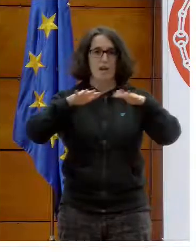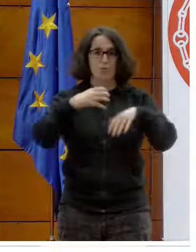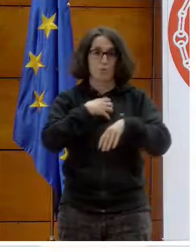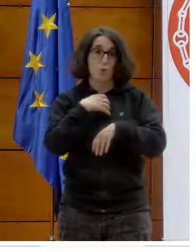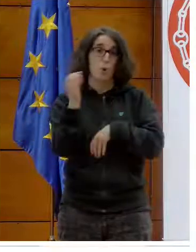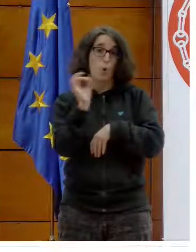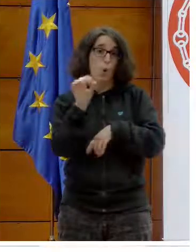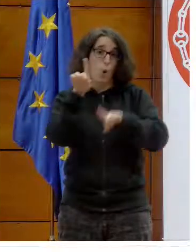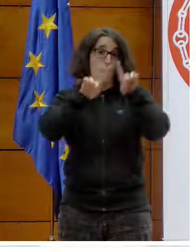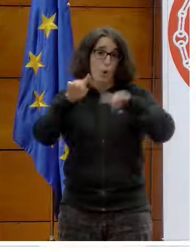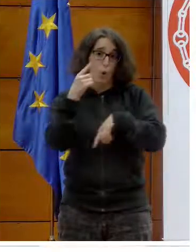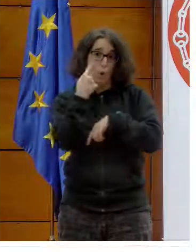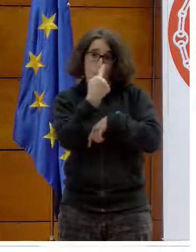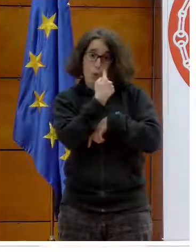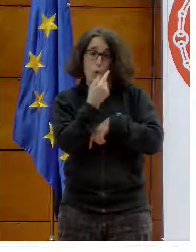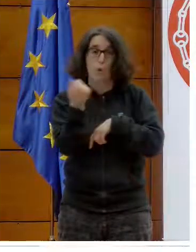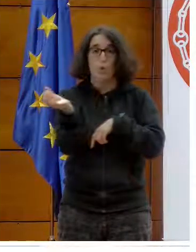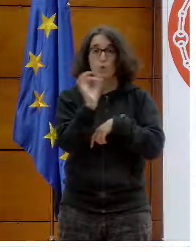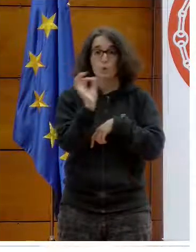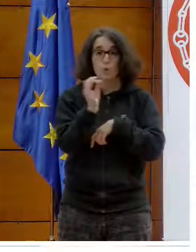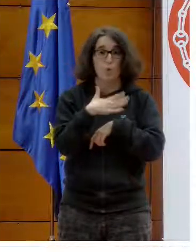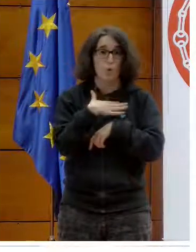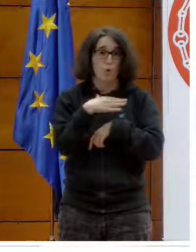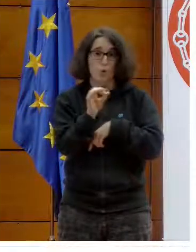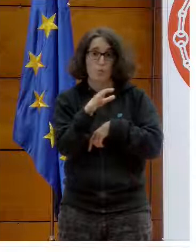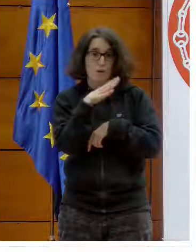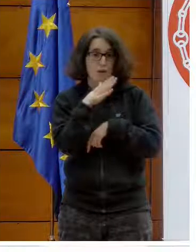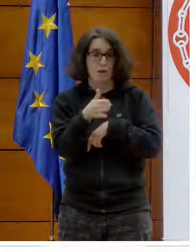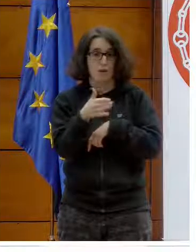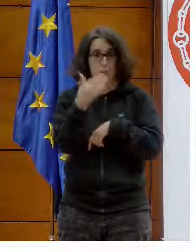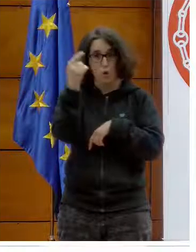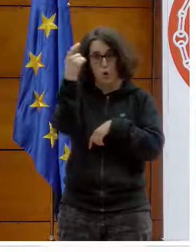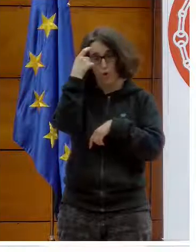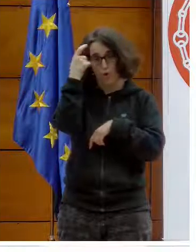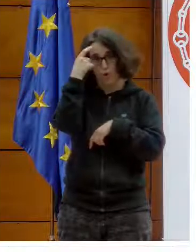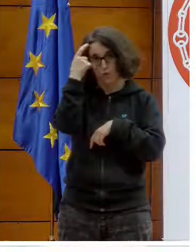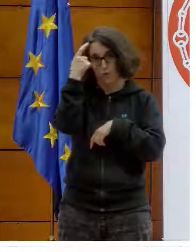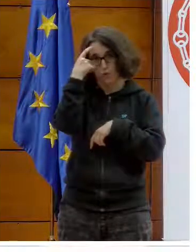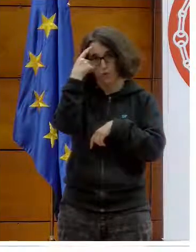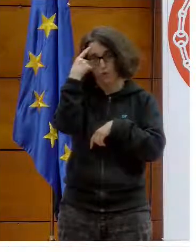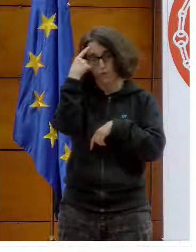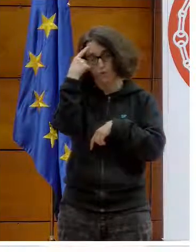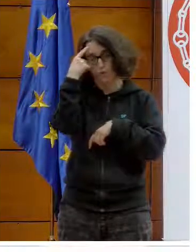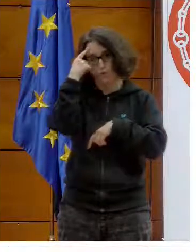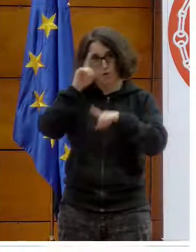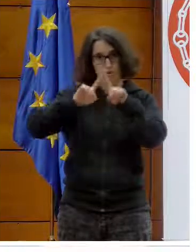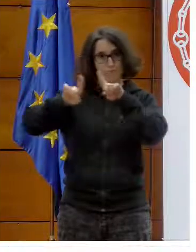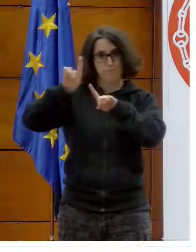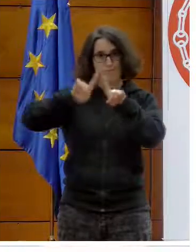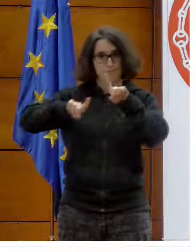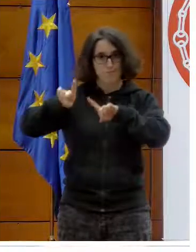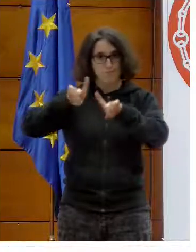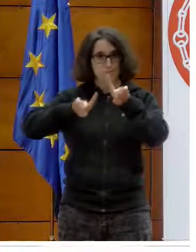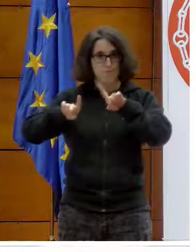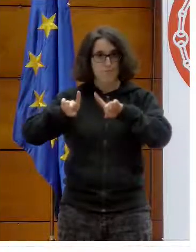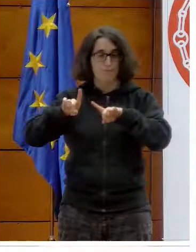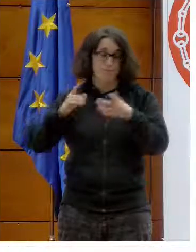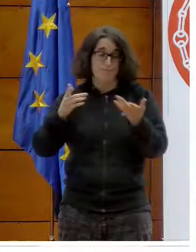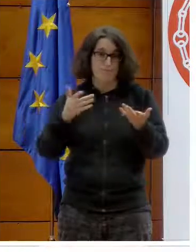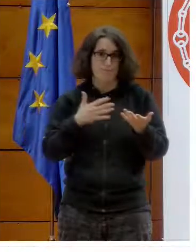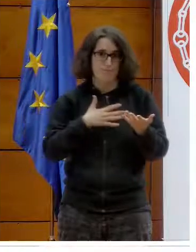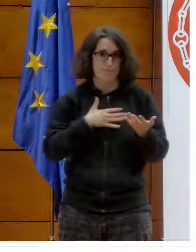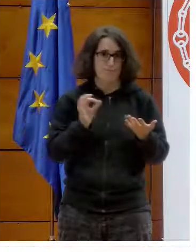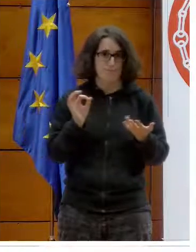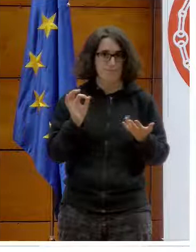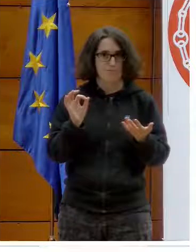ojos. O pueden ser limitaciones cognitivas. Podemos encontrarnos una falta de intención comunicativa espontánea, es decir, una persona que nunca por